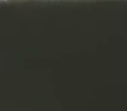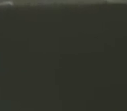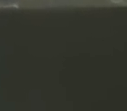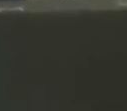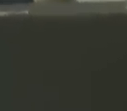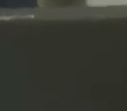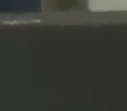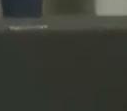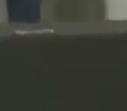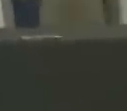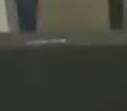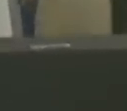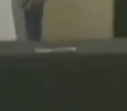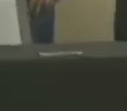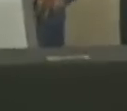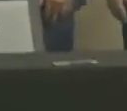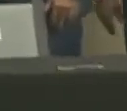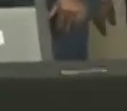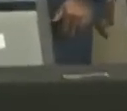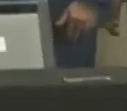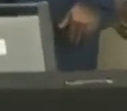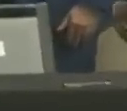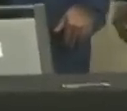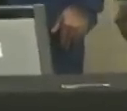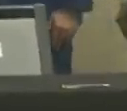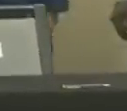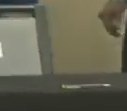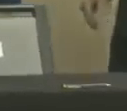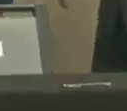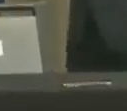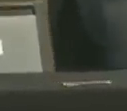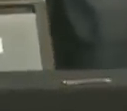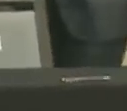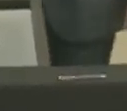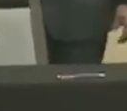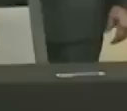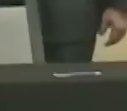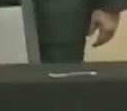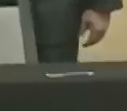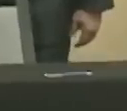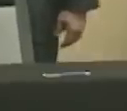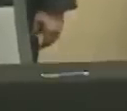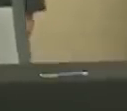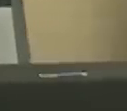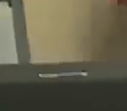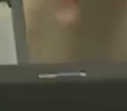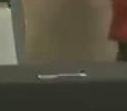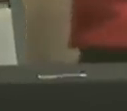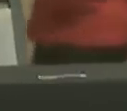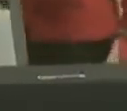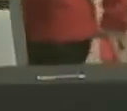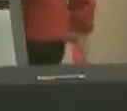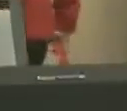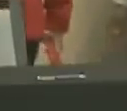en el respeto, y ahí está, reconociendo además la hospitalidad. Ese es Marcelo Ebrard, que le da la mano ahora a cada uno de los